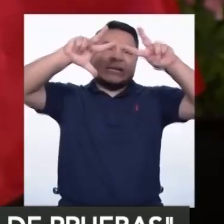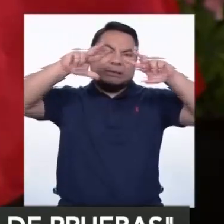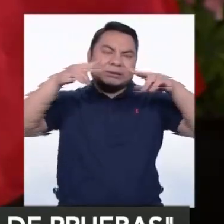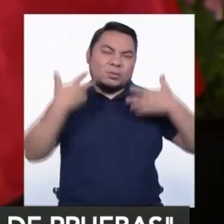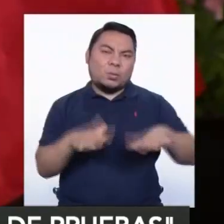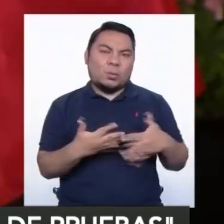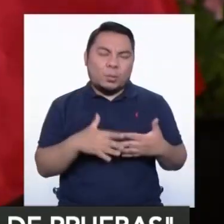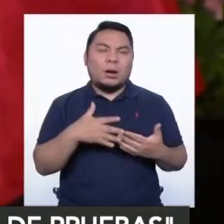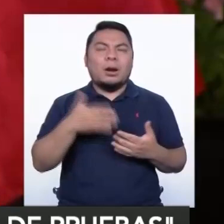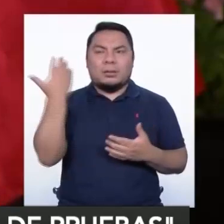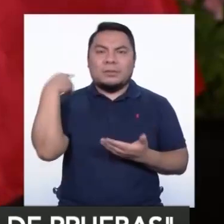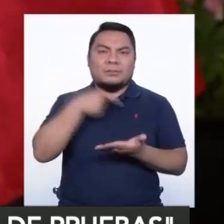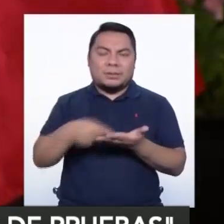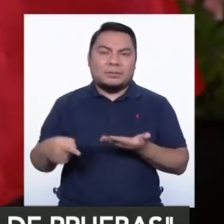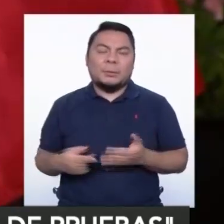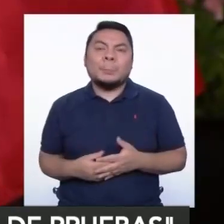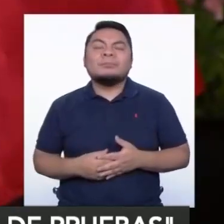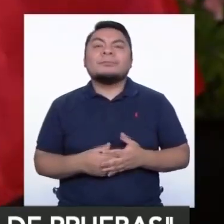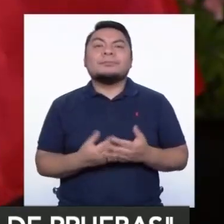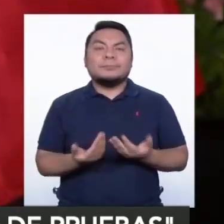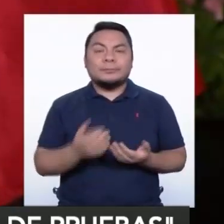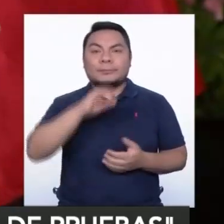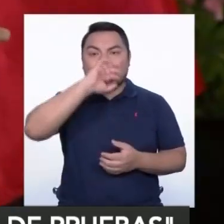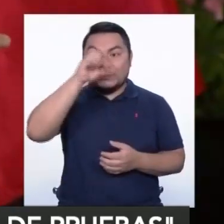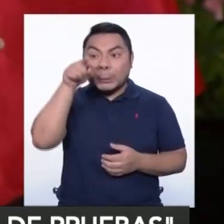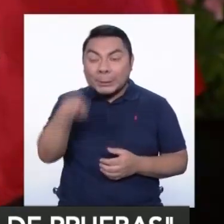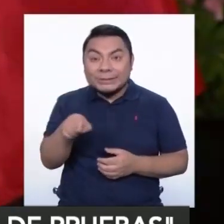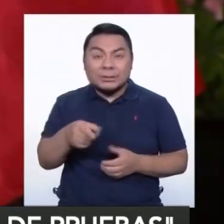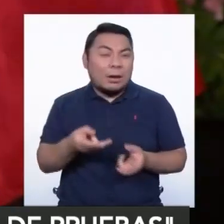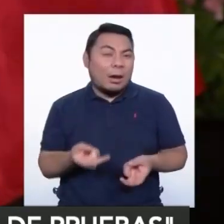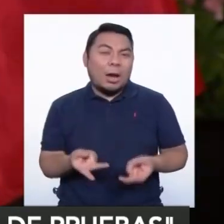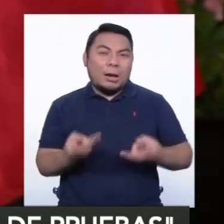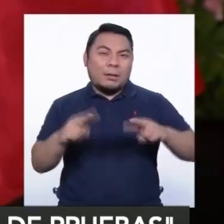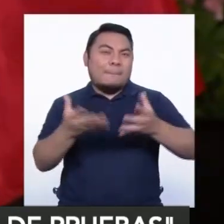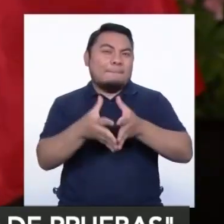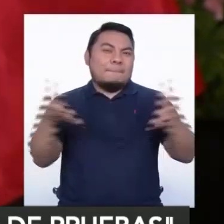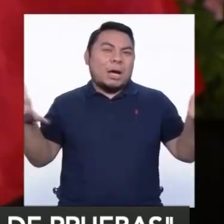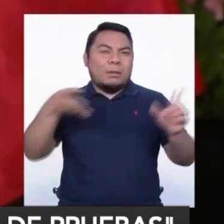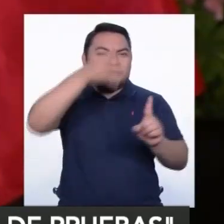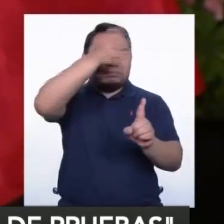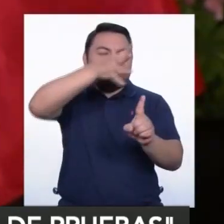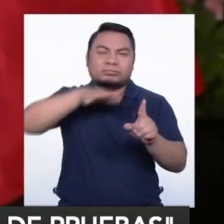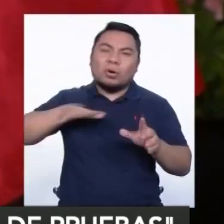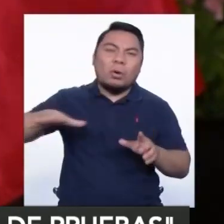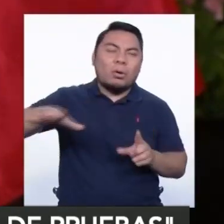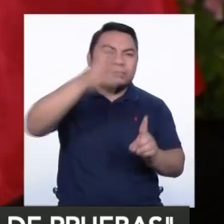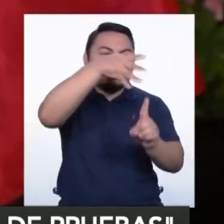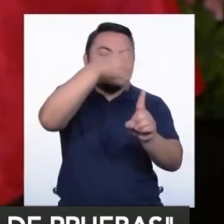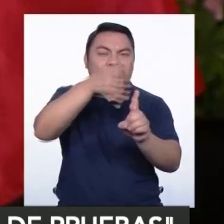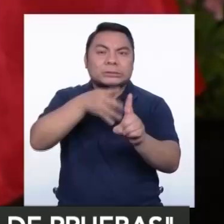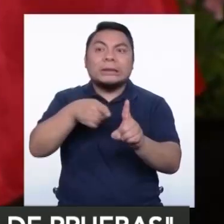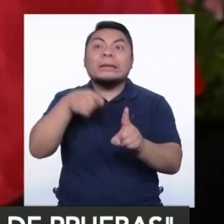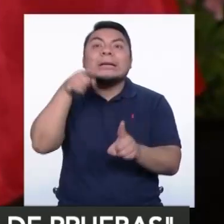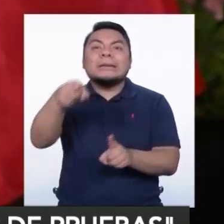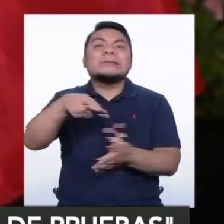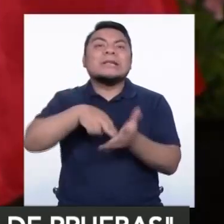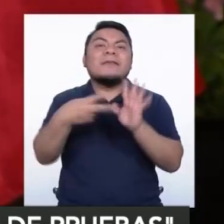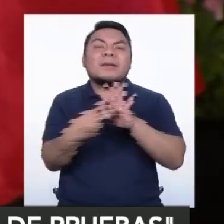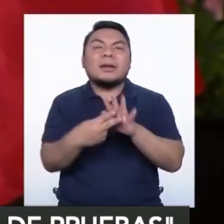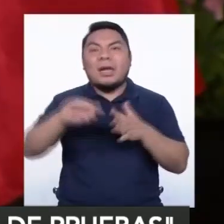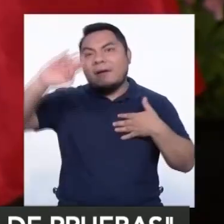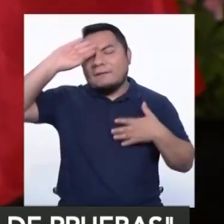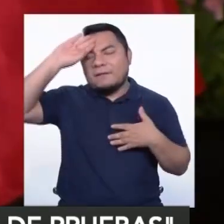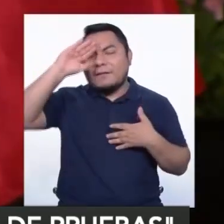semanas anteriores. Eso da lugar a que el número de casos positivos aumente, porque estamos tomando una